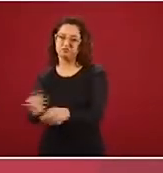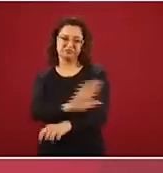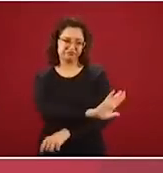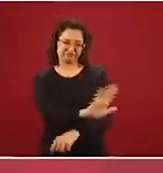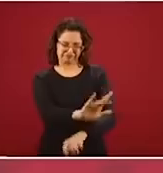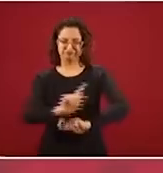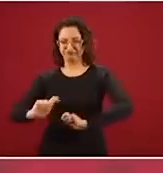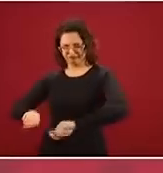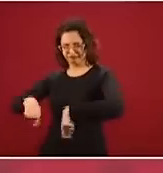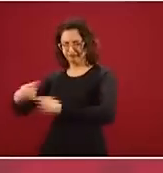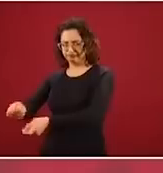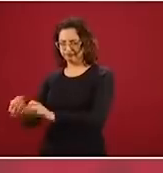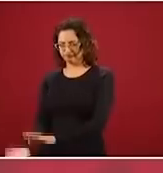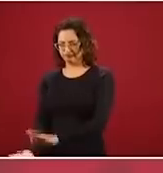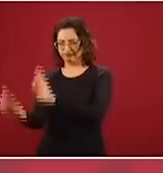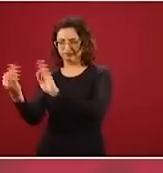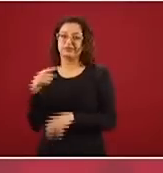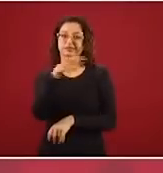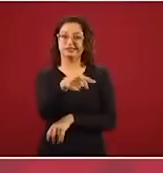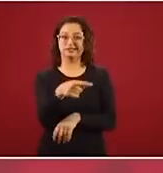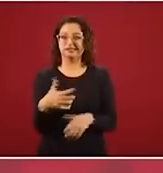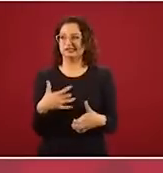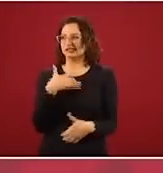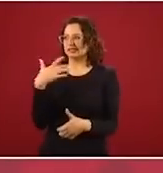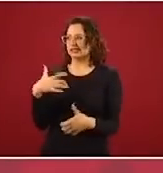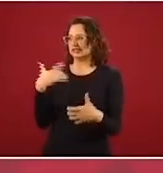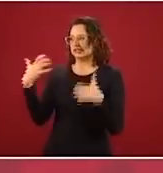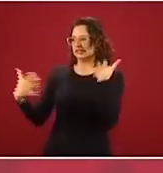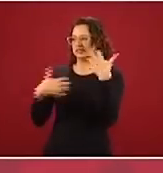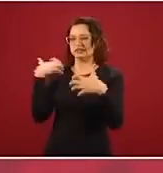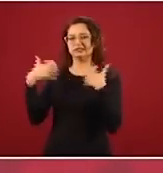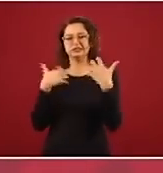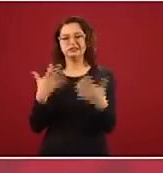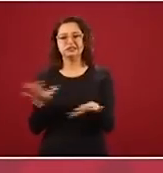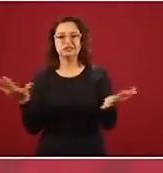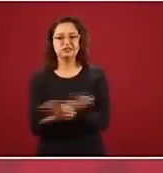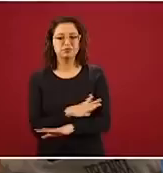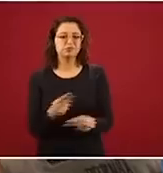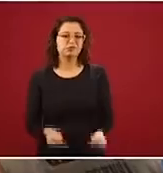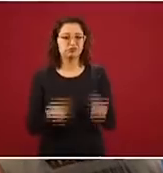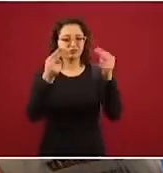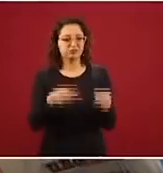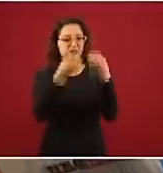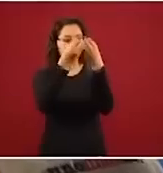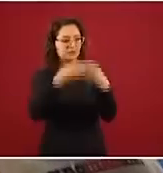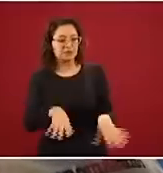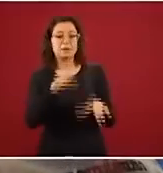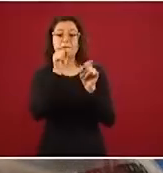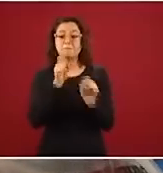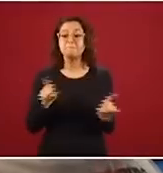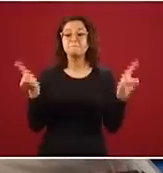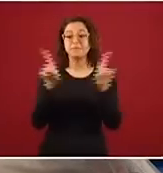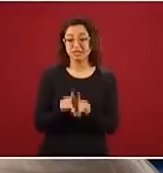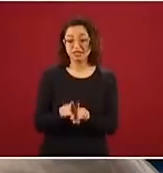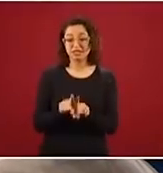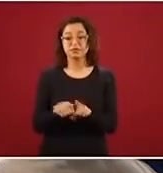ya establecido su negocio. Y también en la distribución del fertilizante